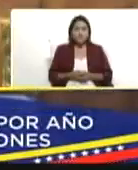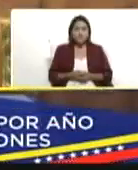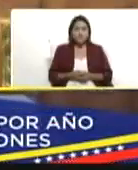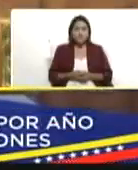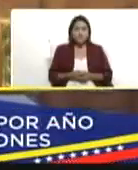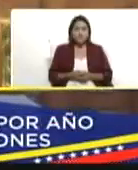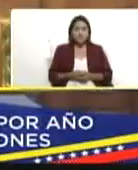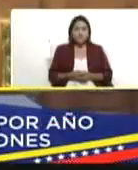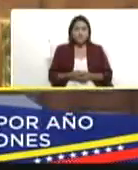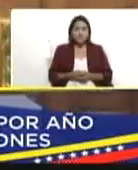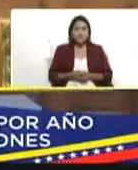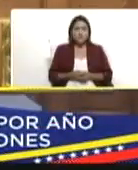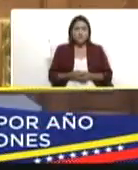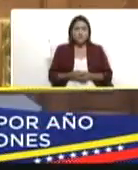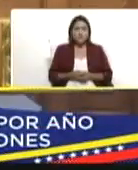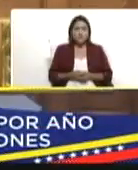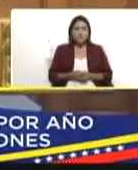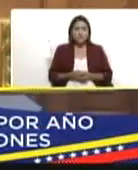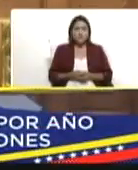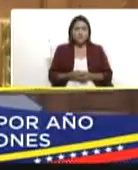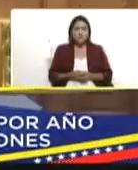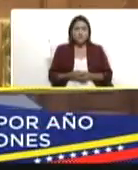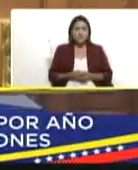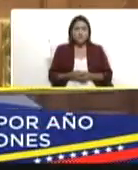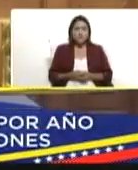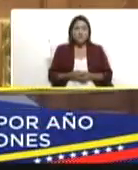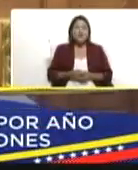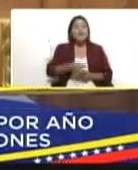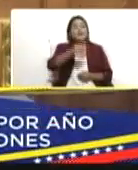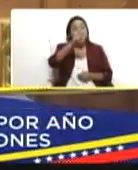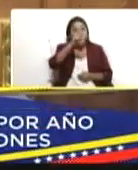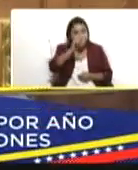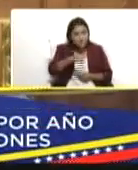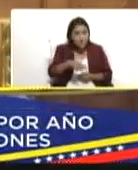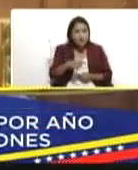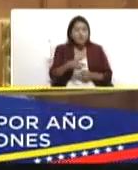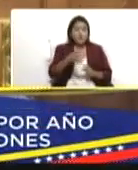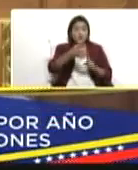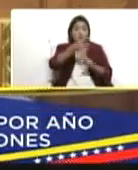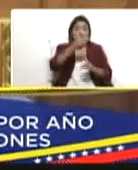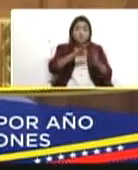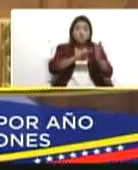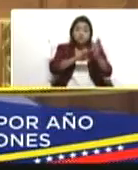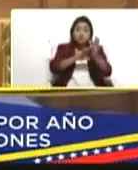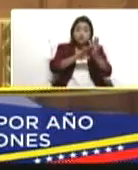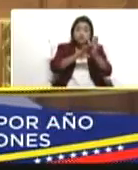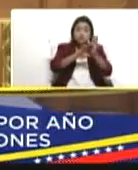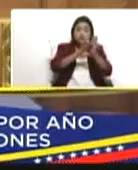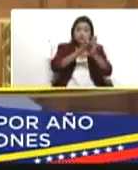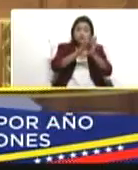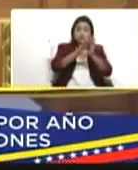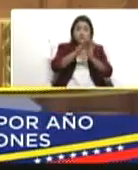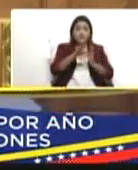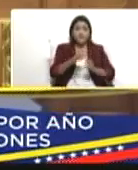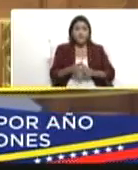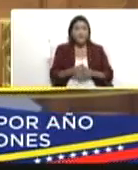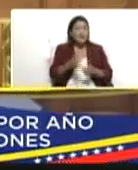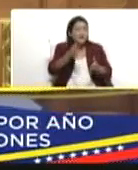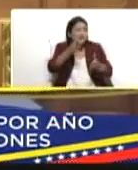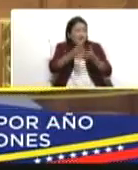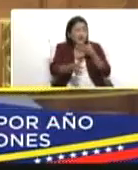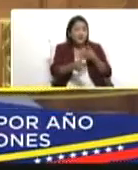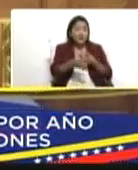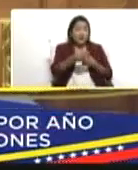también se ha logrado avanzar en un elemento que no tenían de campaña mundial el déficit